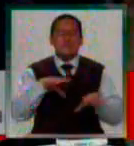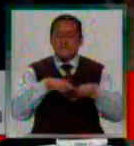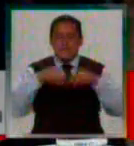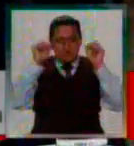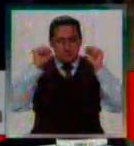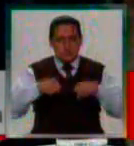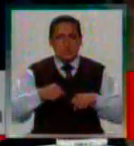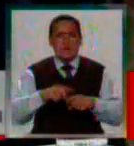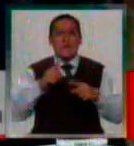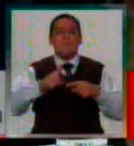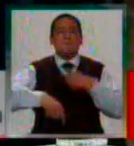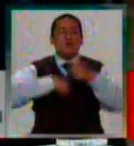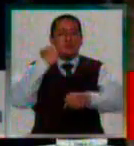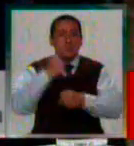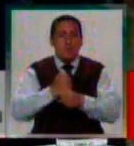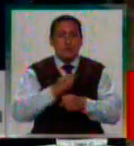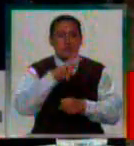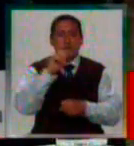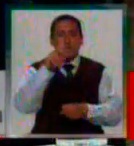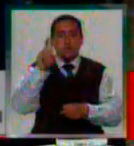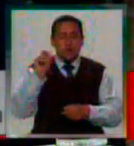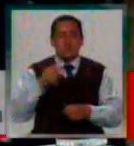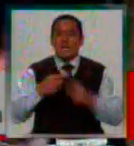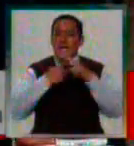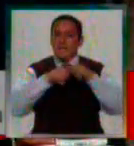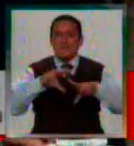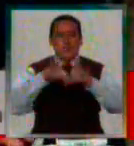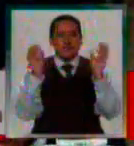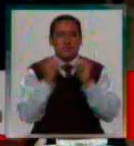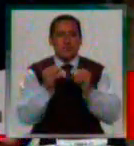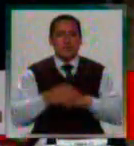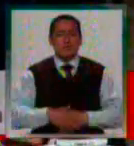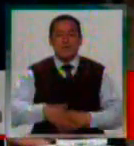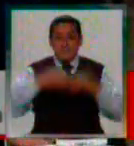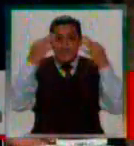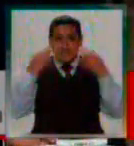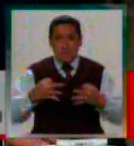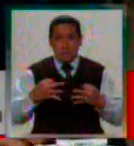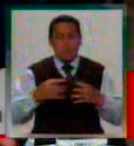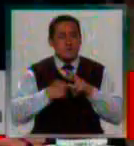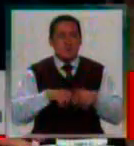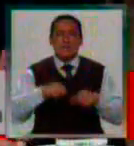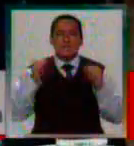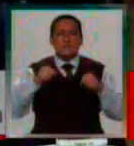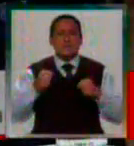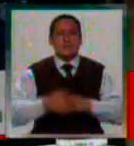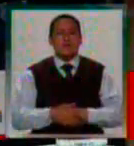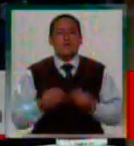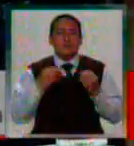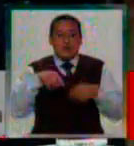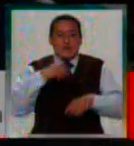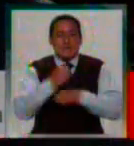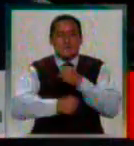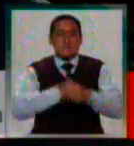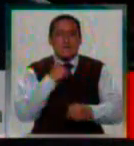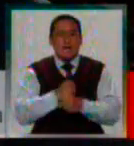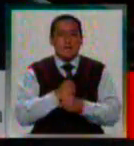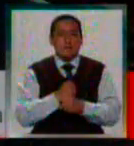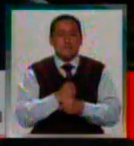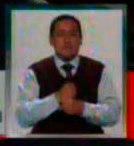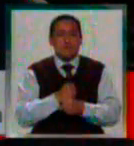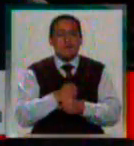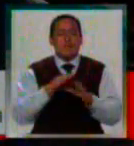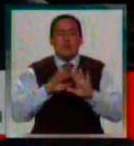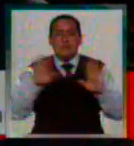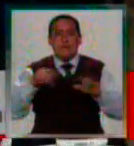todas maneras a partir del próximo año empezamos ya esto Porque de todas maneras Pero por supuesto lo que pasa es que este año estamos con un presupuest presupuesto